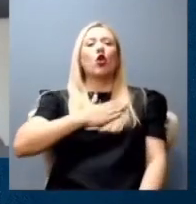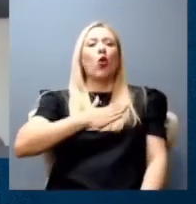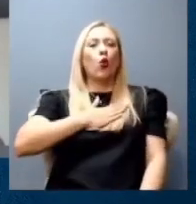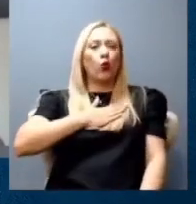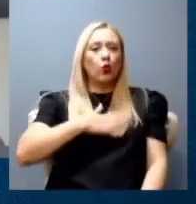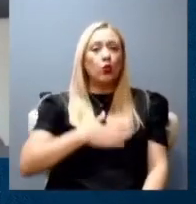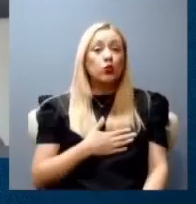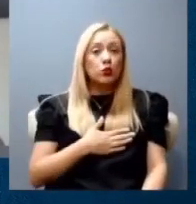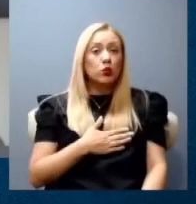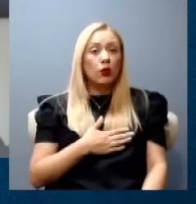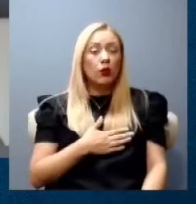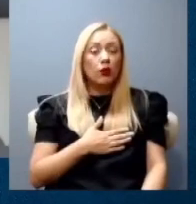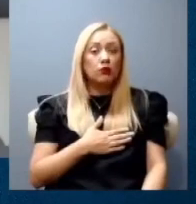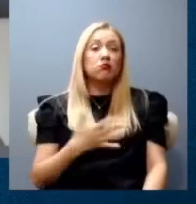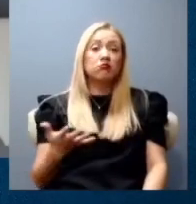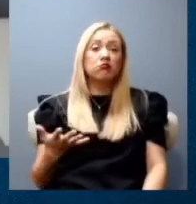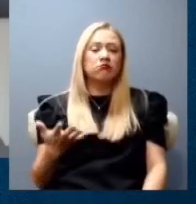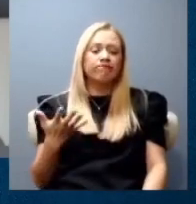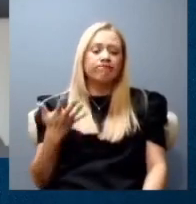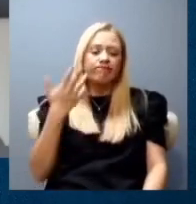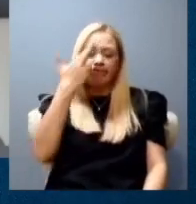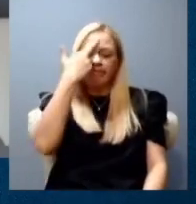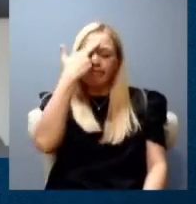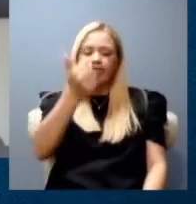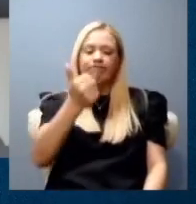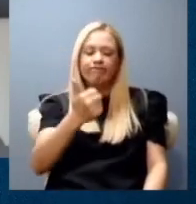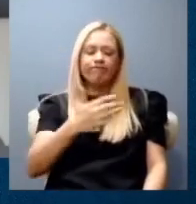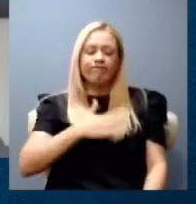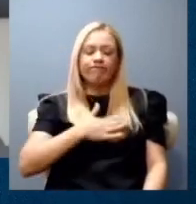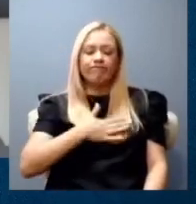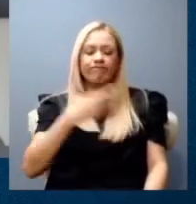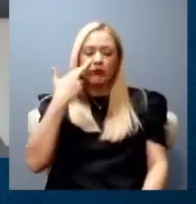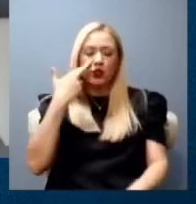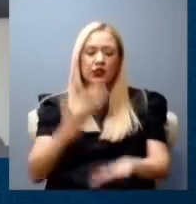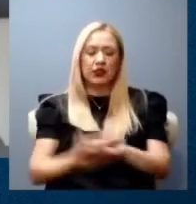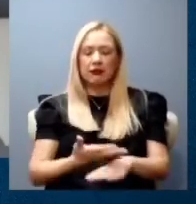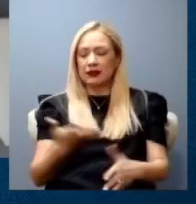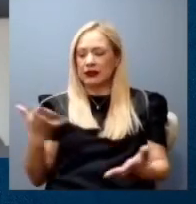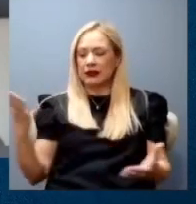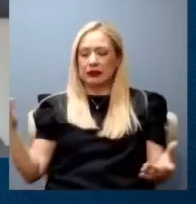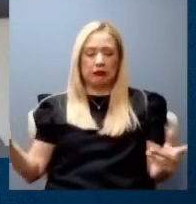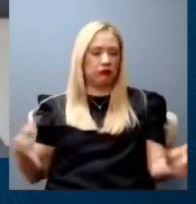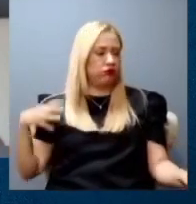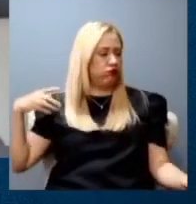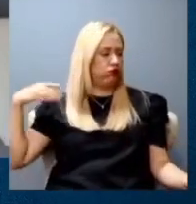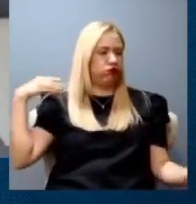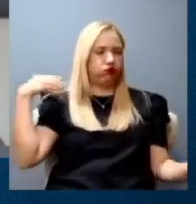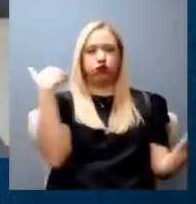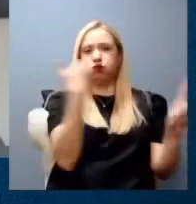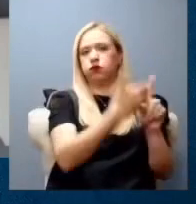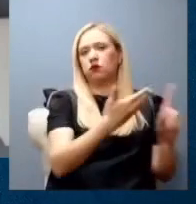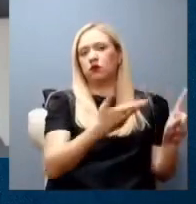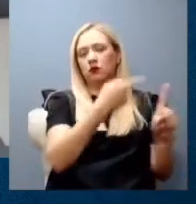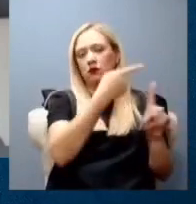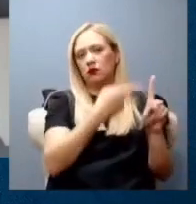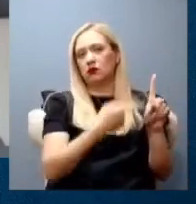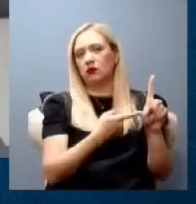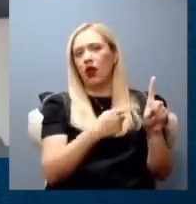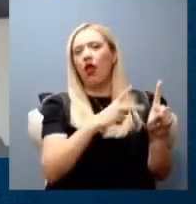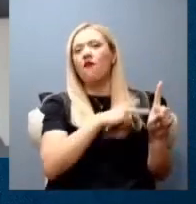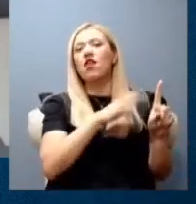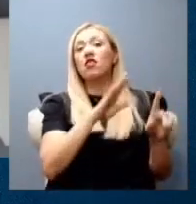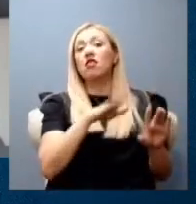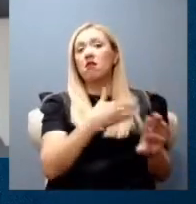que reconoce sus responsabilidades también en materia de violaciones de derechos humanos y que pone en el centro a la víctima